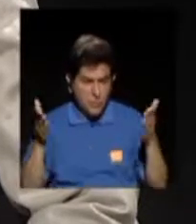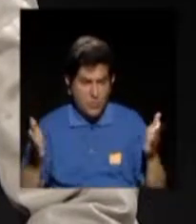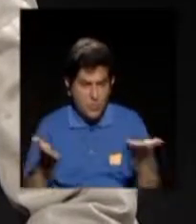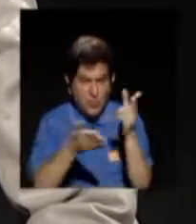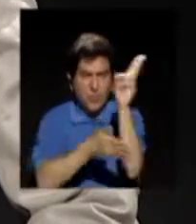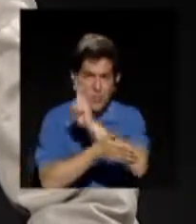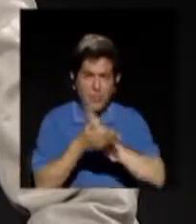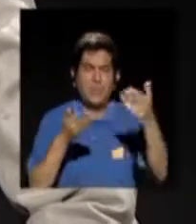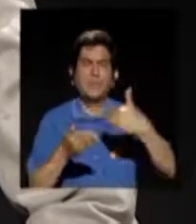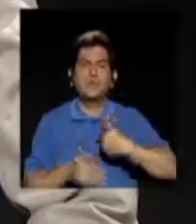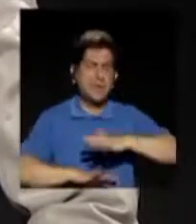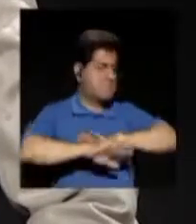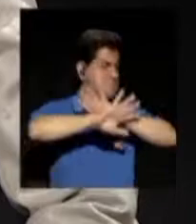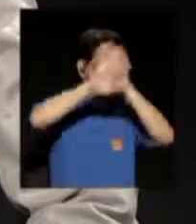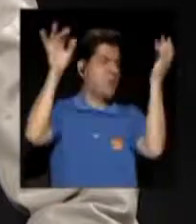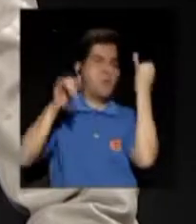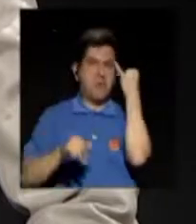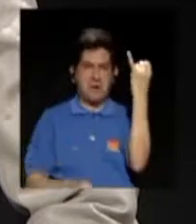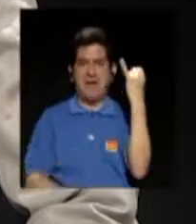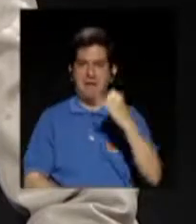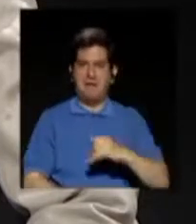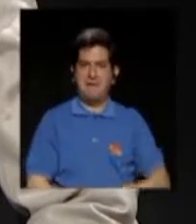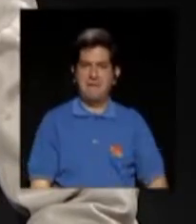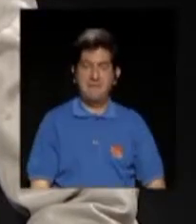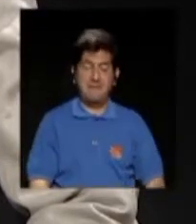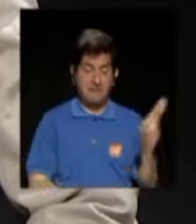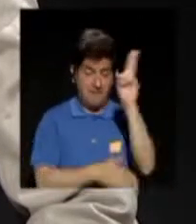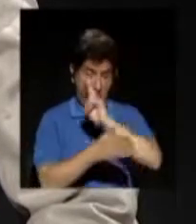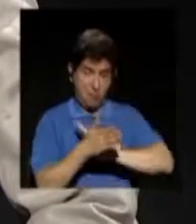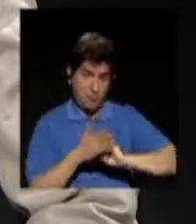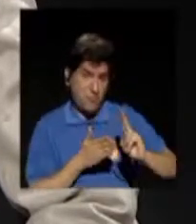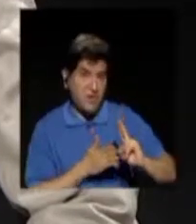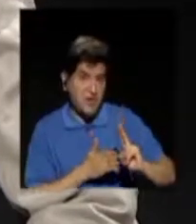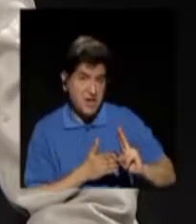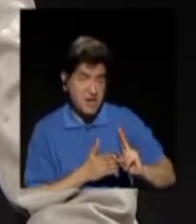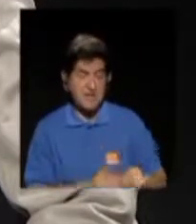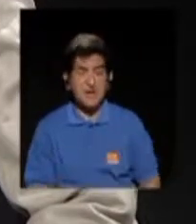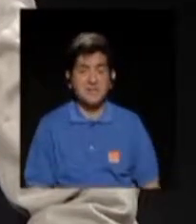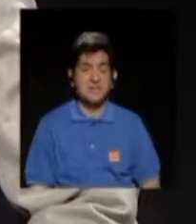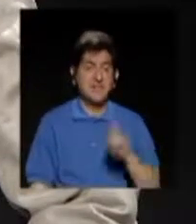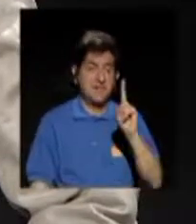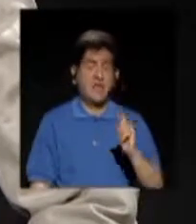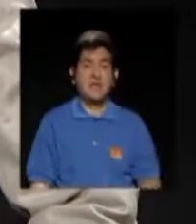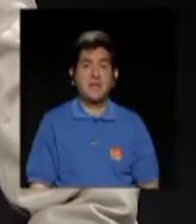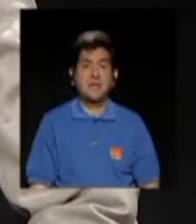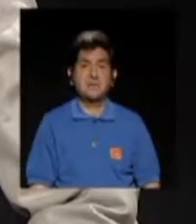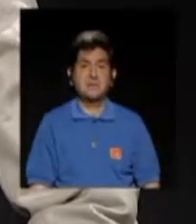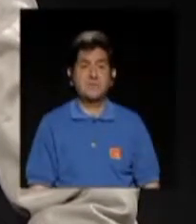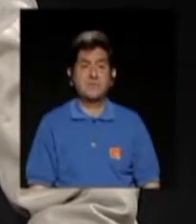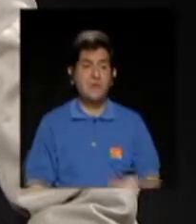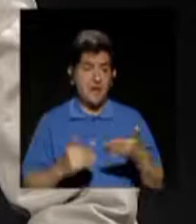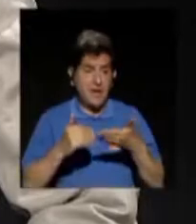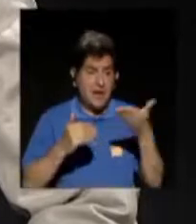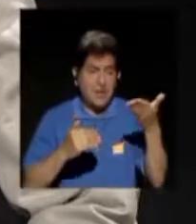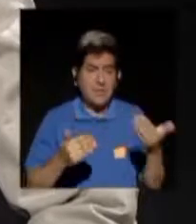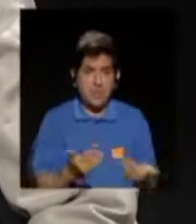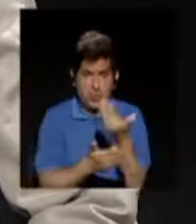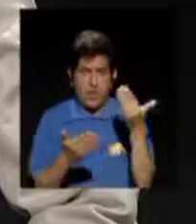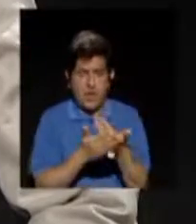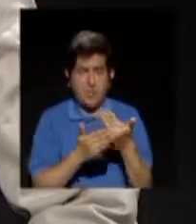universidad tienen clarísimo eso. Es decir, que la universidad es un agente modernizador del país y un